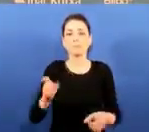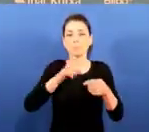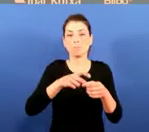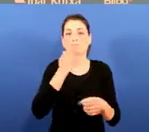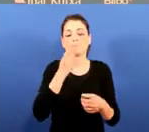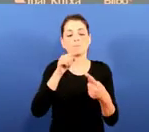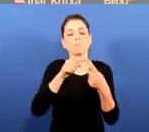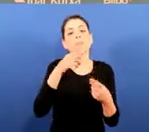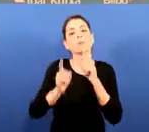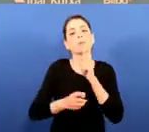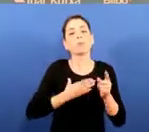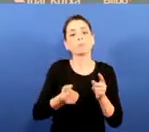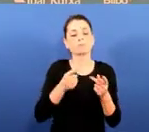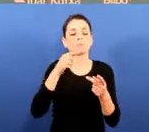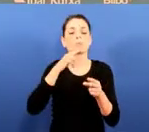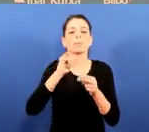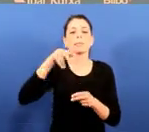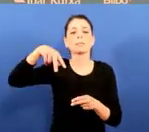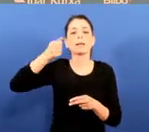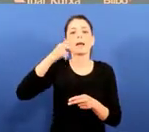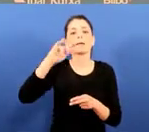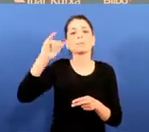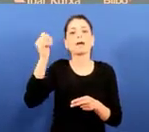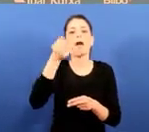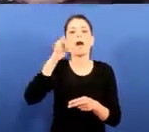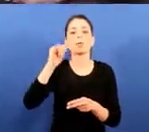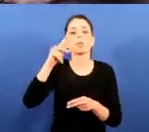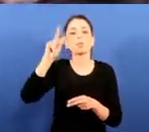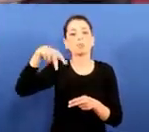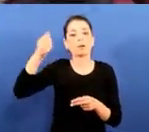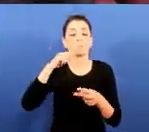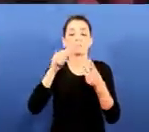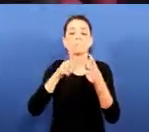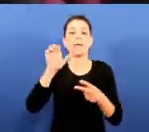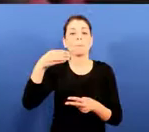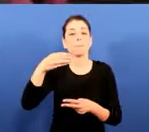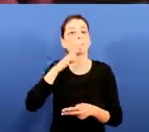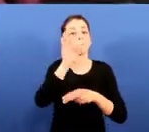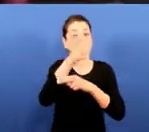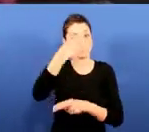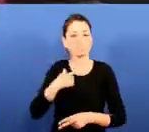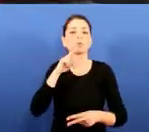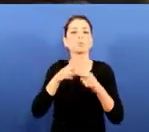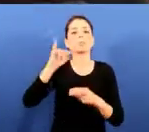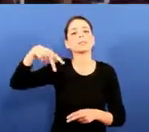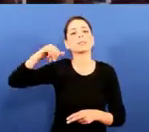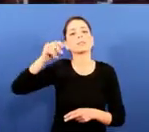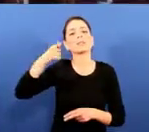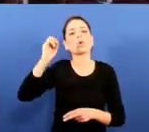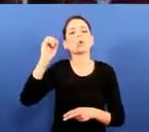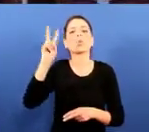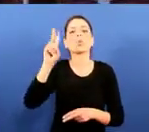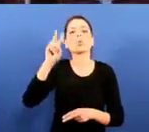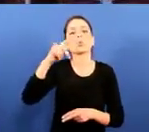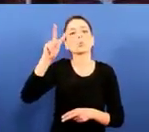Vizcaya, el alcalde de Bilbao, Iñaki Azcuna, y concejales del Ayuntamiento de Bilbao. Otras personalidades que han acudido a esta quinta edición han sido